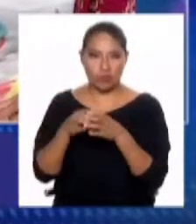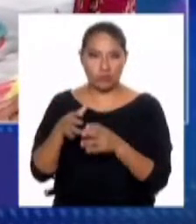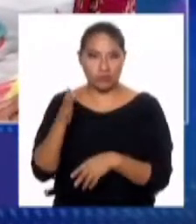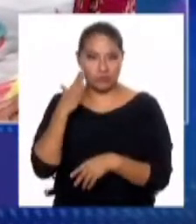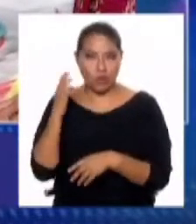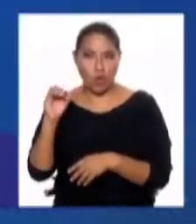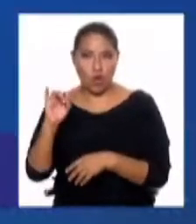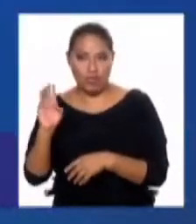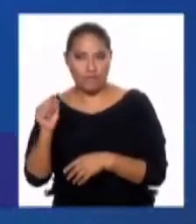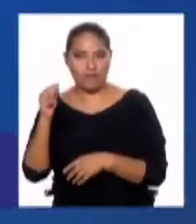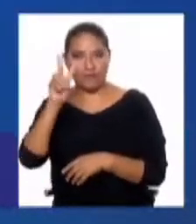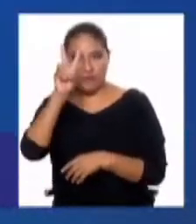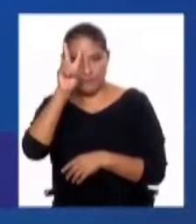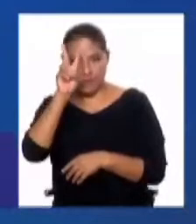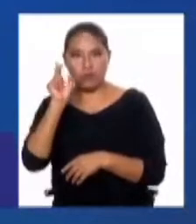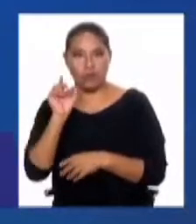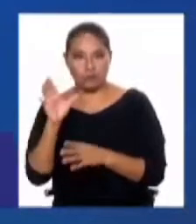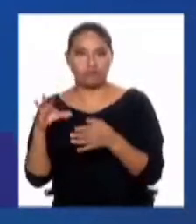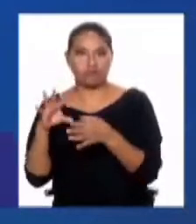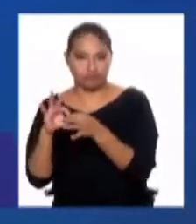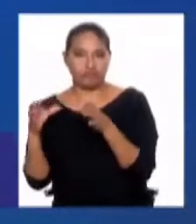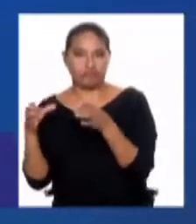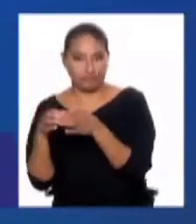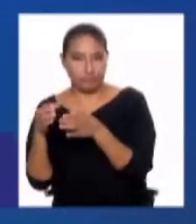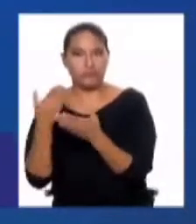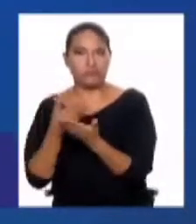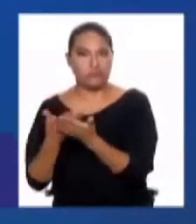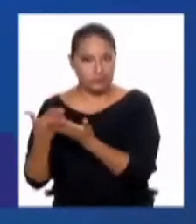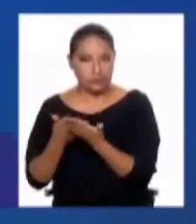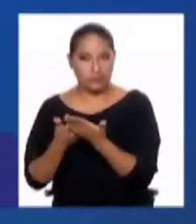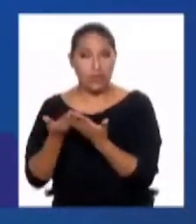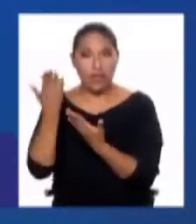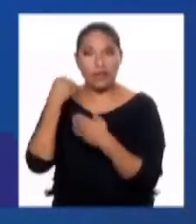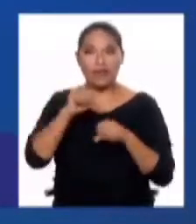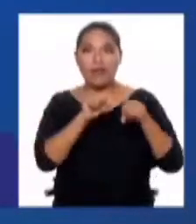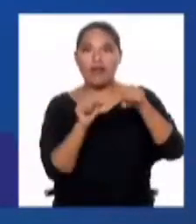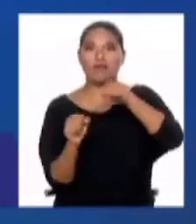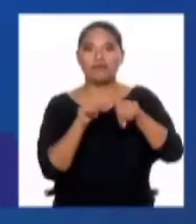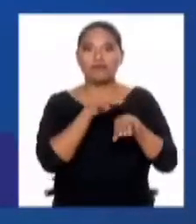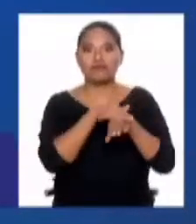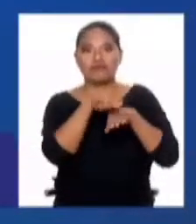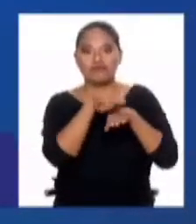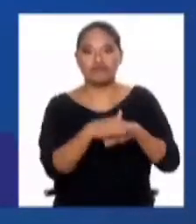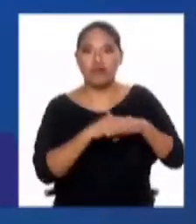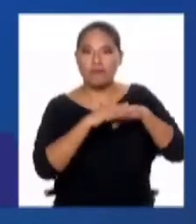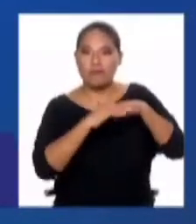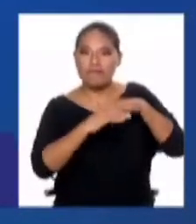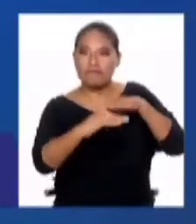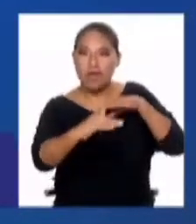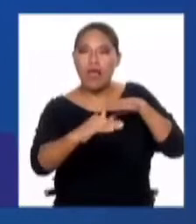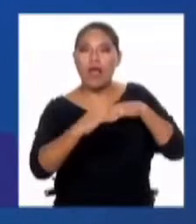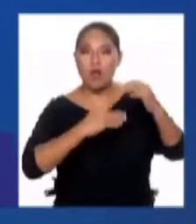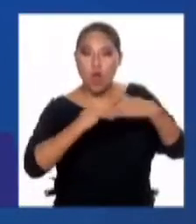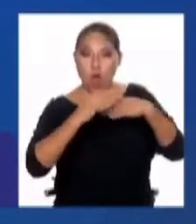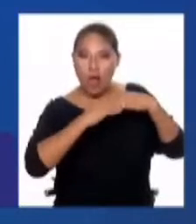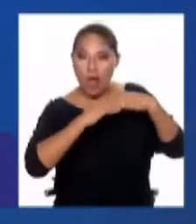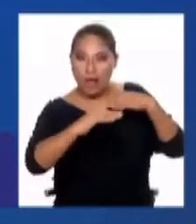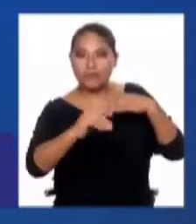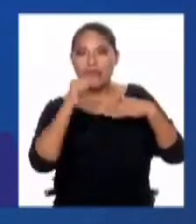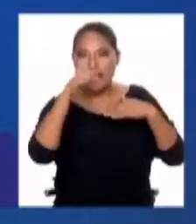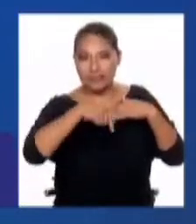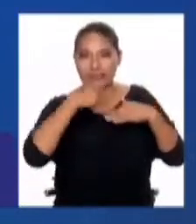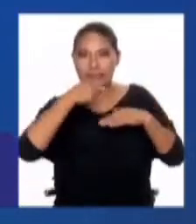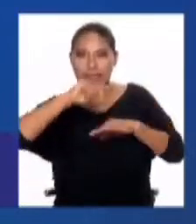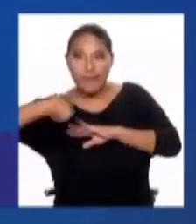Porque interlocutores han sido varios para Odebrecht en la interoceánica. Acuérdate tú, la interoceánica es concedida